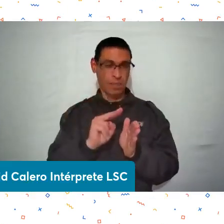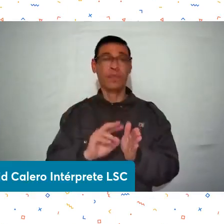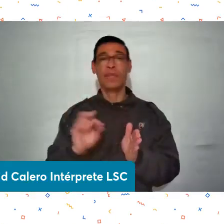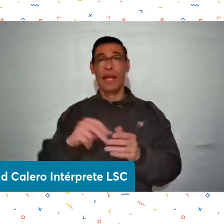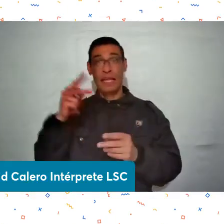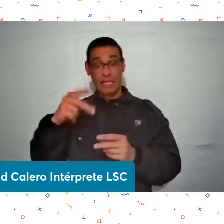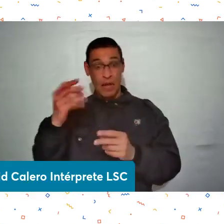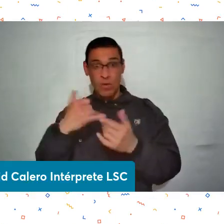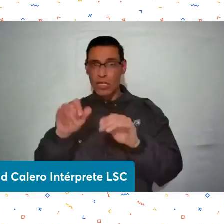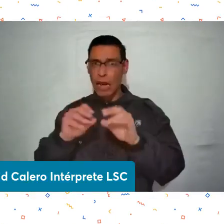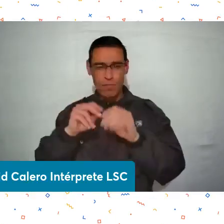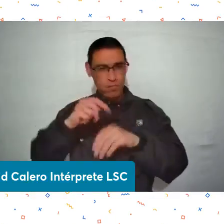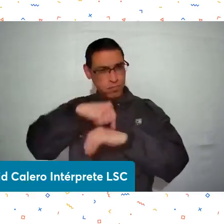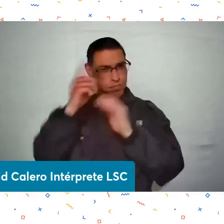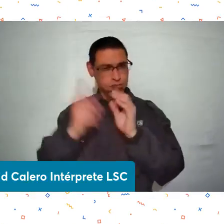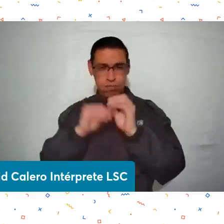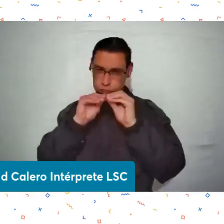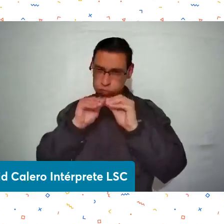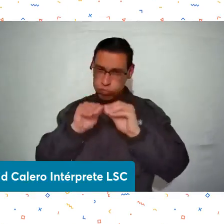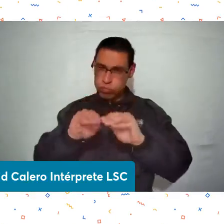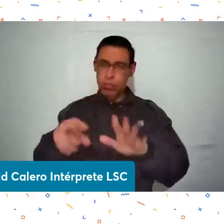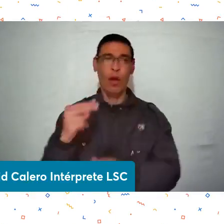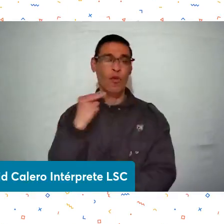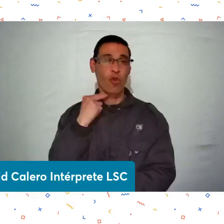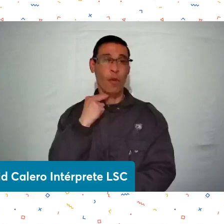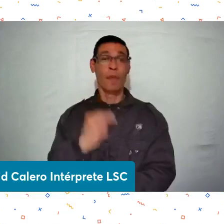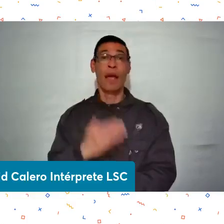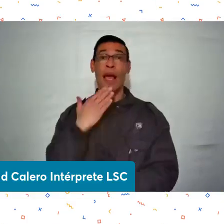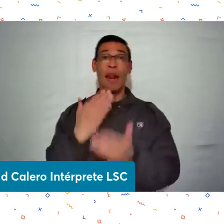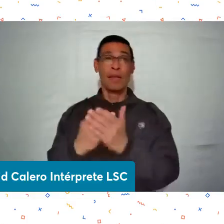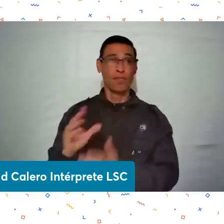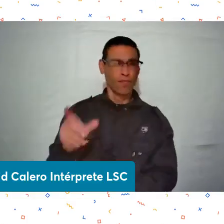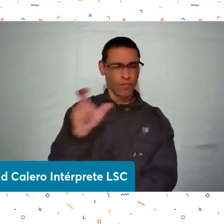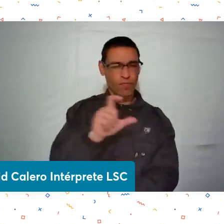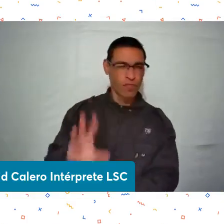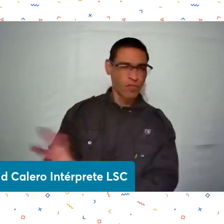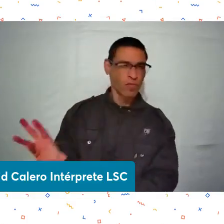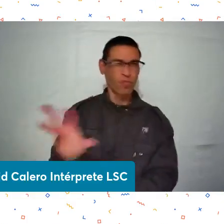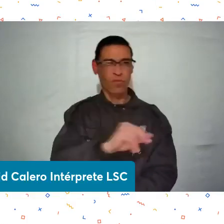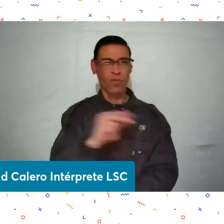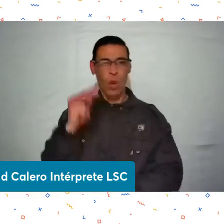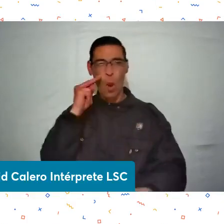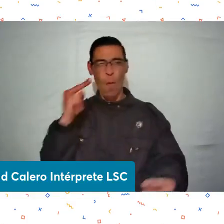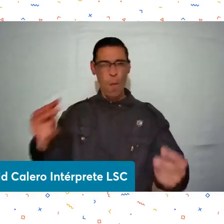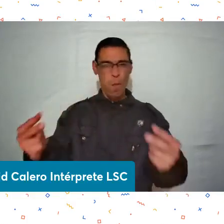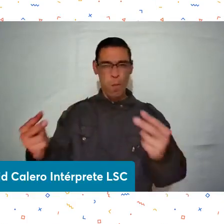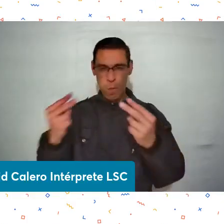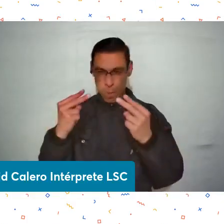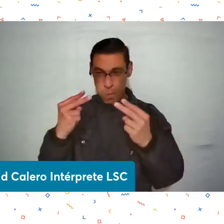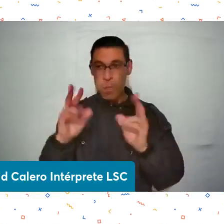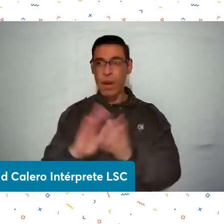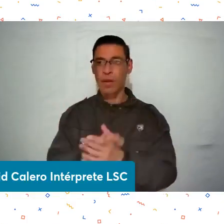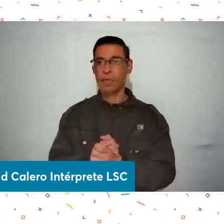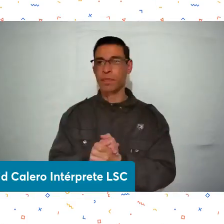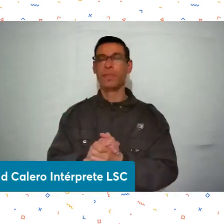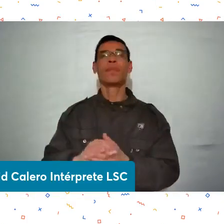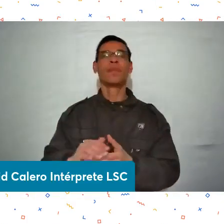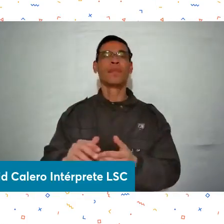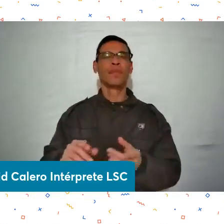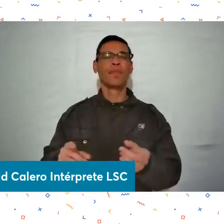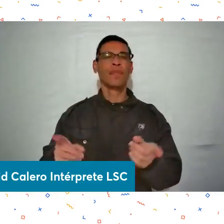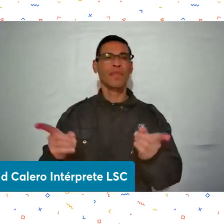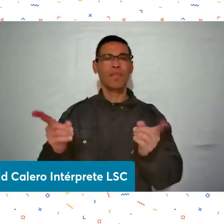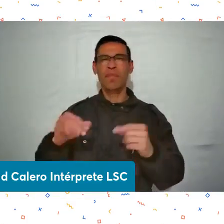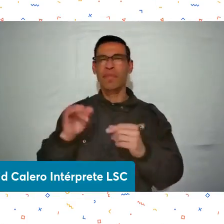publicación. A todos ustedes, muchísimas gracias. Gracias a todas las personas que se conectaron, a quienes verán estas grabaciones ya en modo